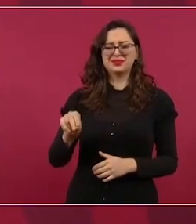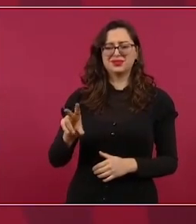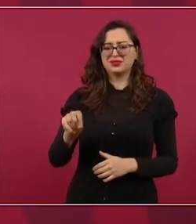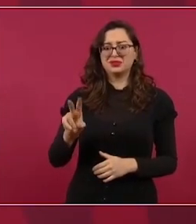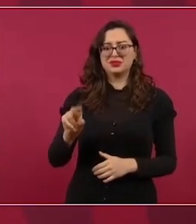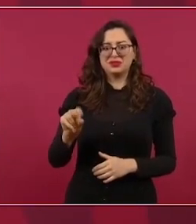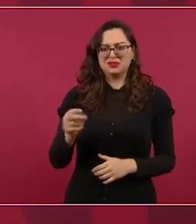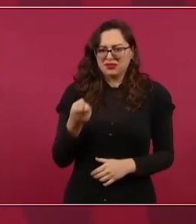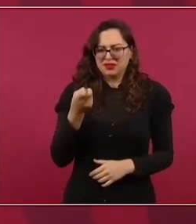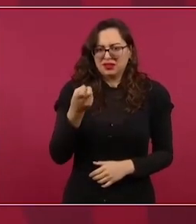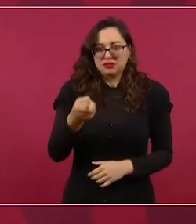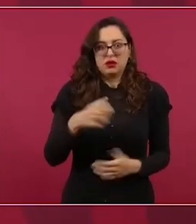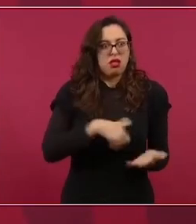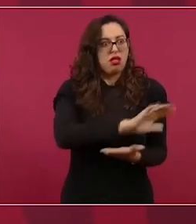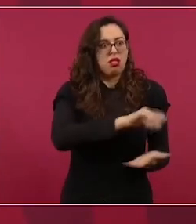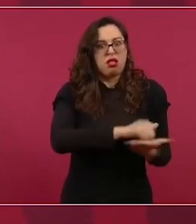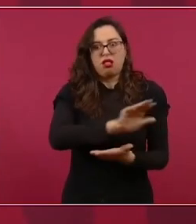purgas.